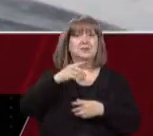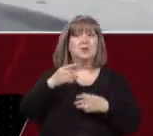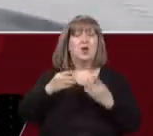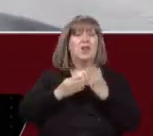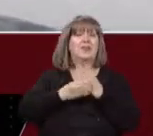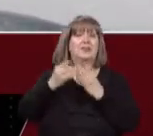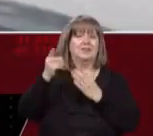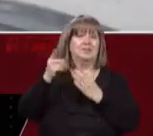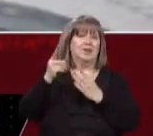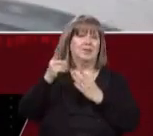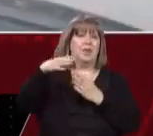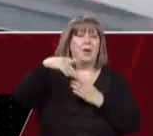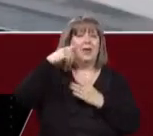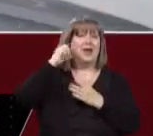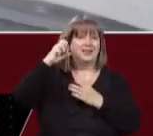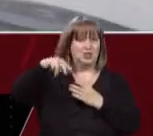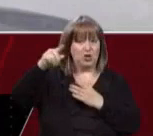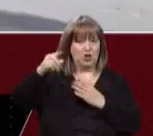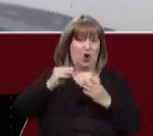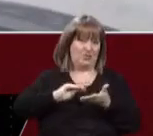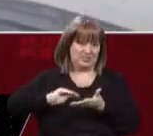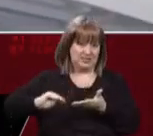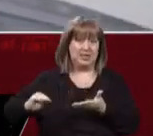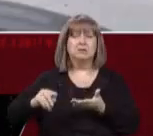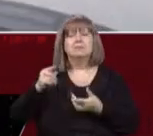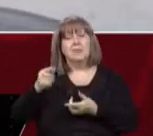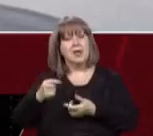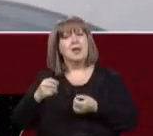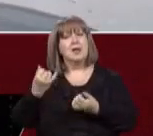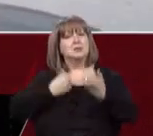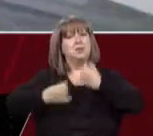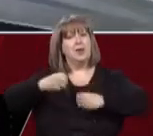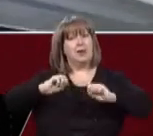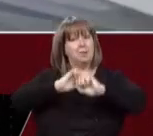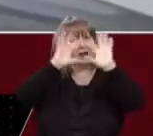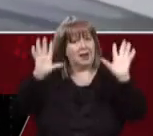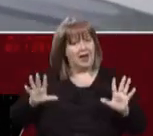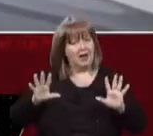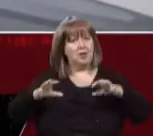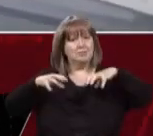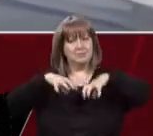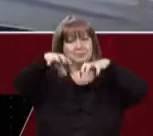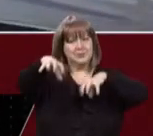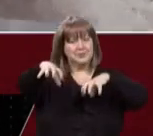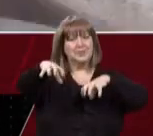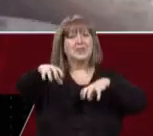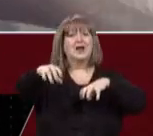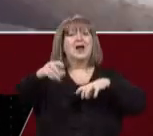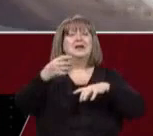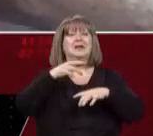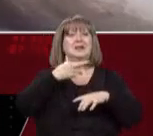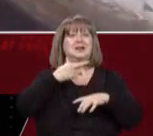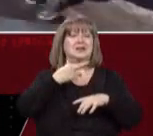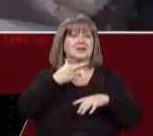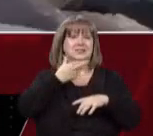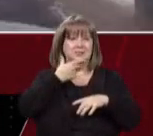de la dirección Nacional de migraciones trayéndonos un poco de Claridad con respecto a este esta apertura del próximo 30 de